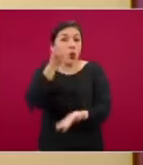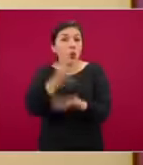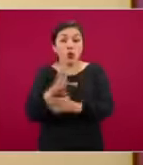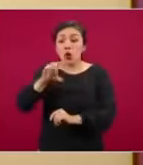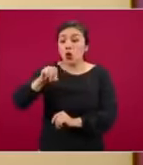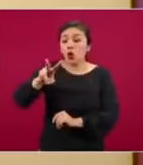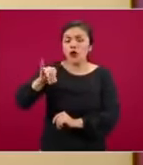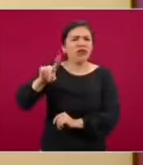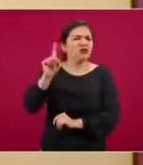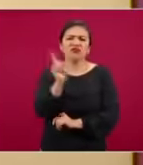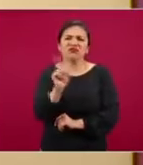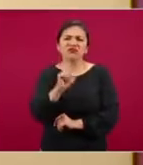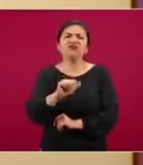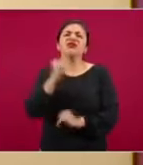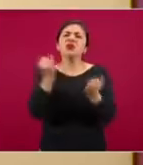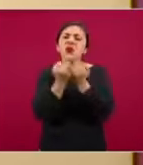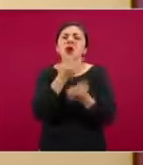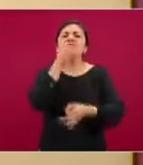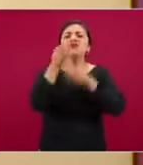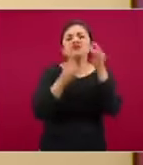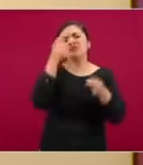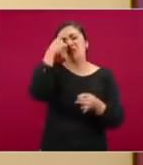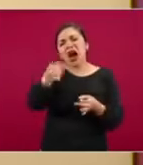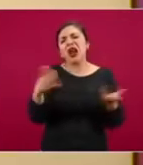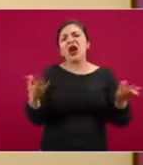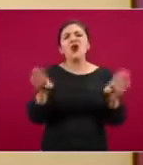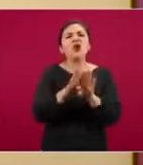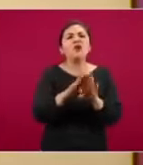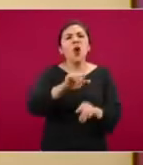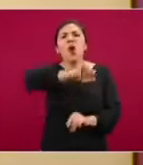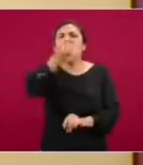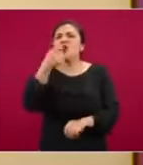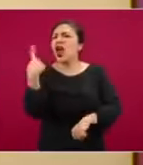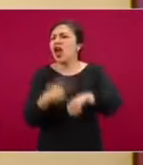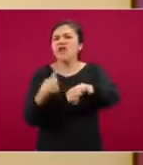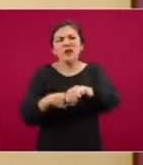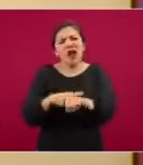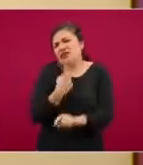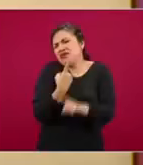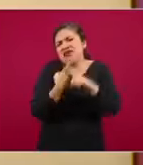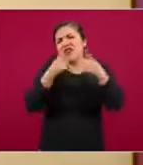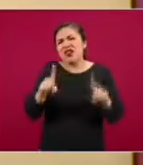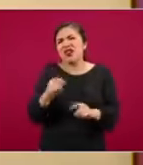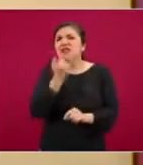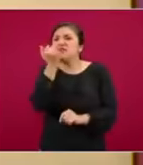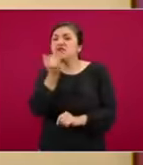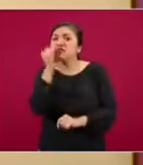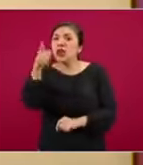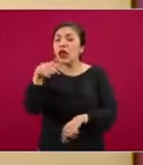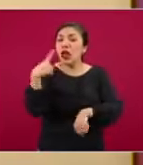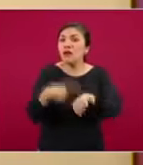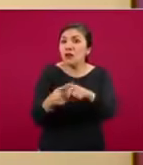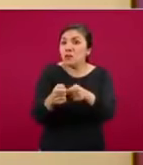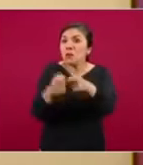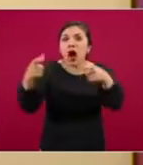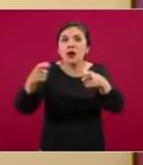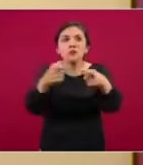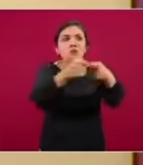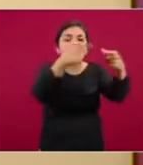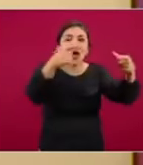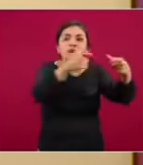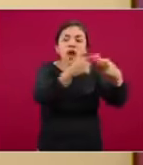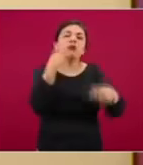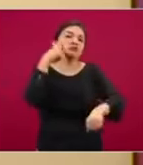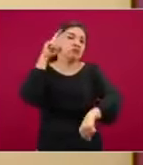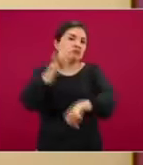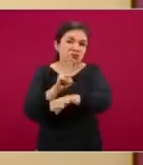se utiliza de hecho para la notificación pues de cualquier brote sospechoso o confirmado de cualquier enfermedad que en este momento está